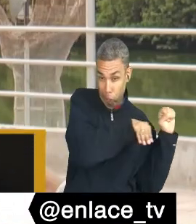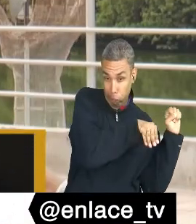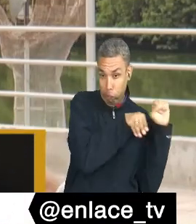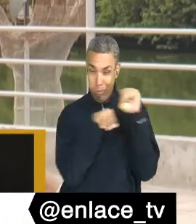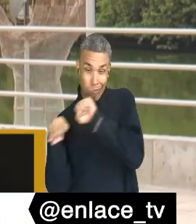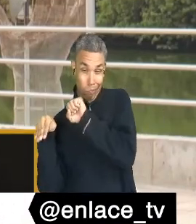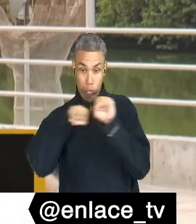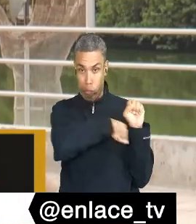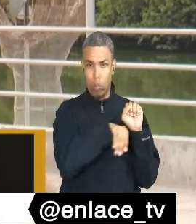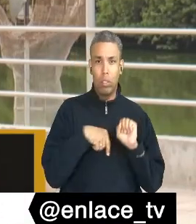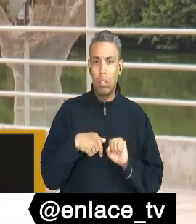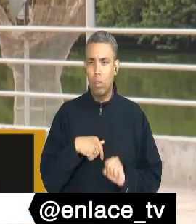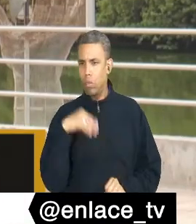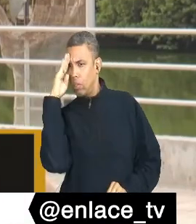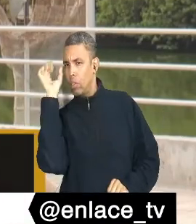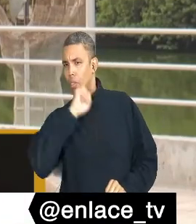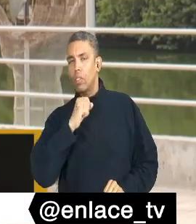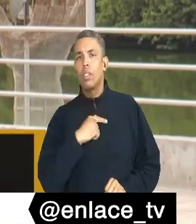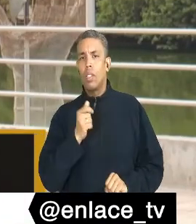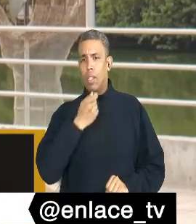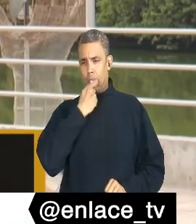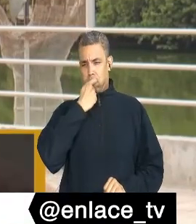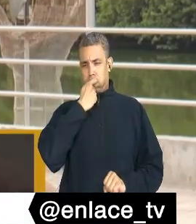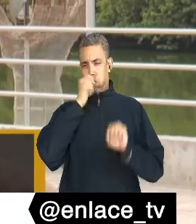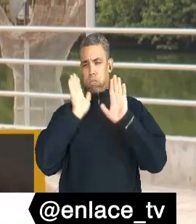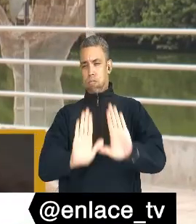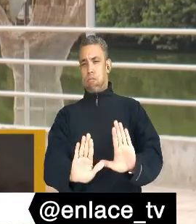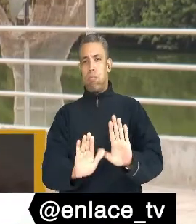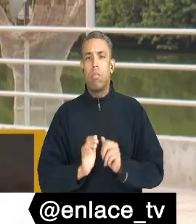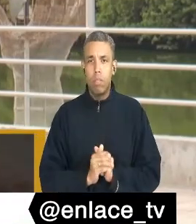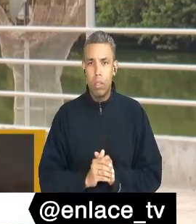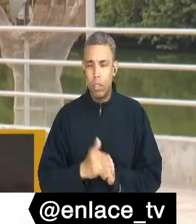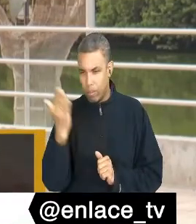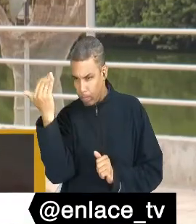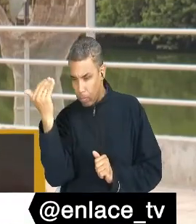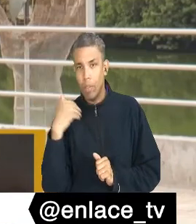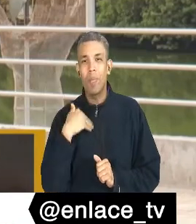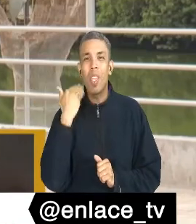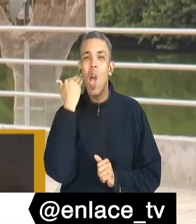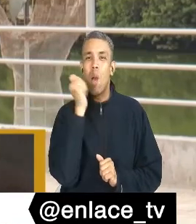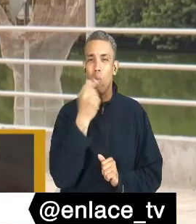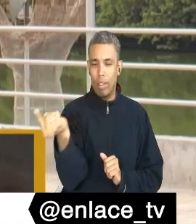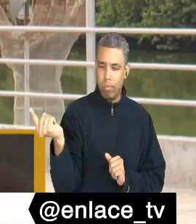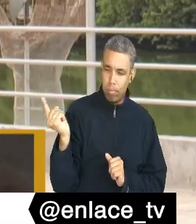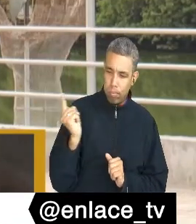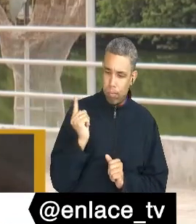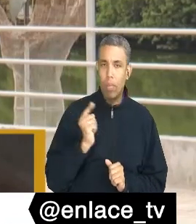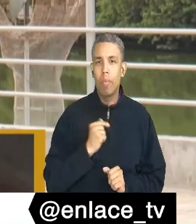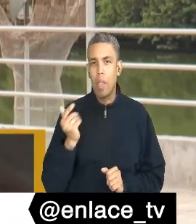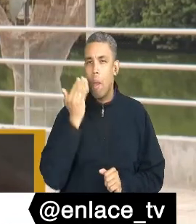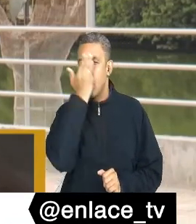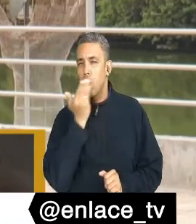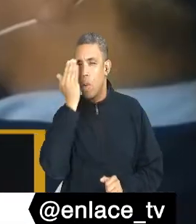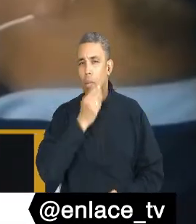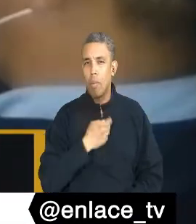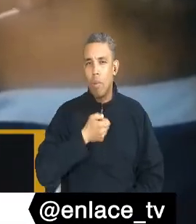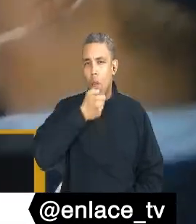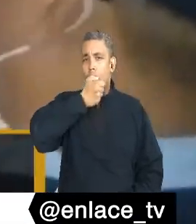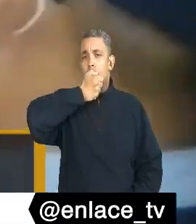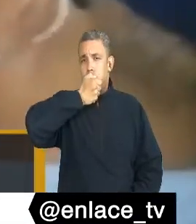interceptan este vehículo y pues se logra determinar aparentemente el estado de embriaguez de una dama que era la